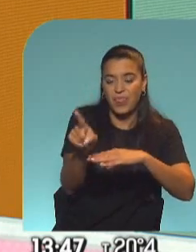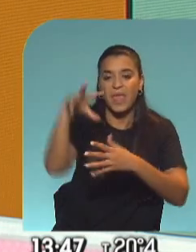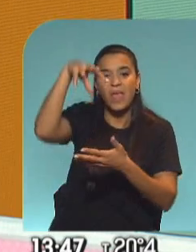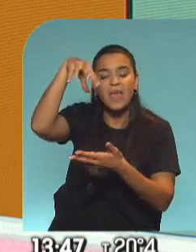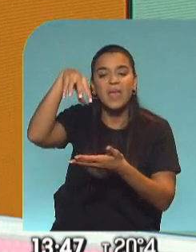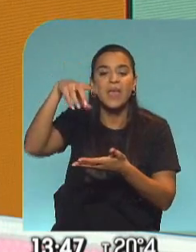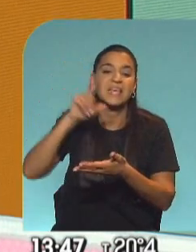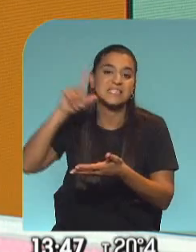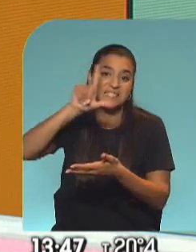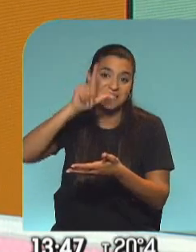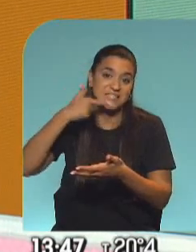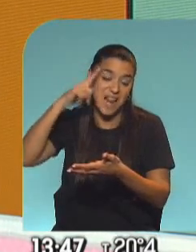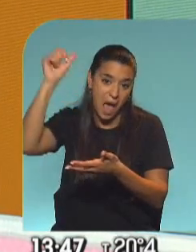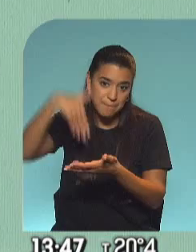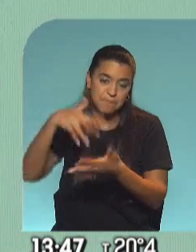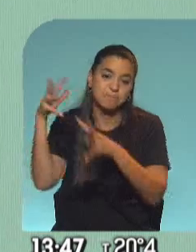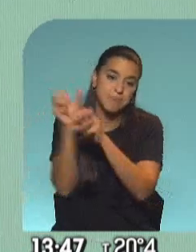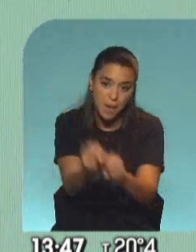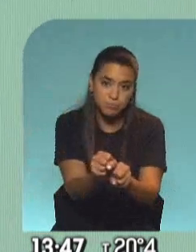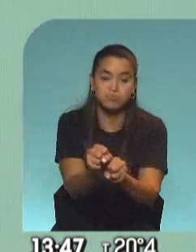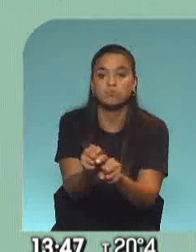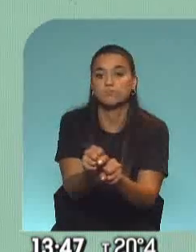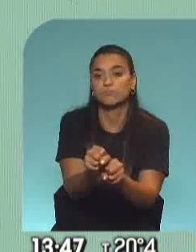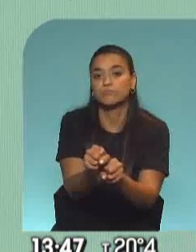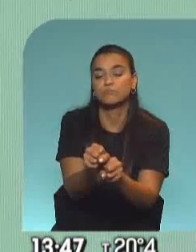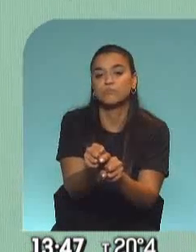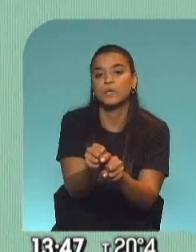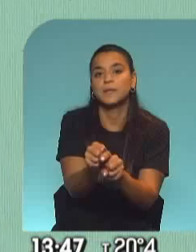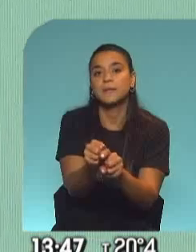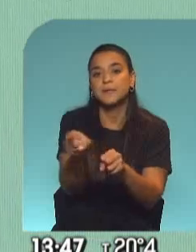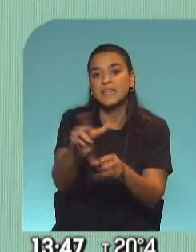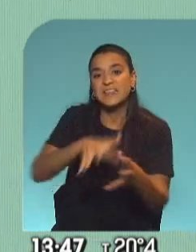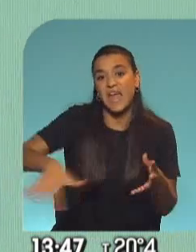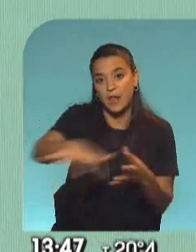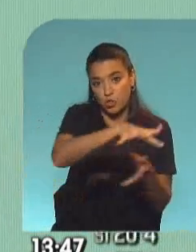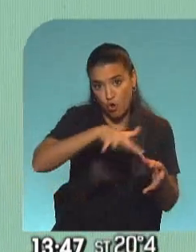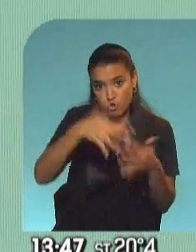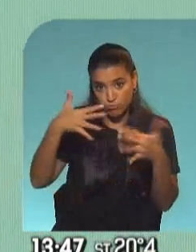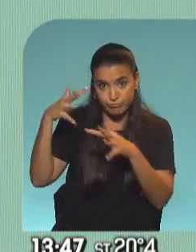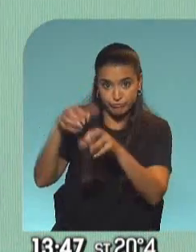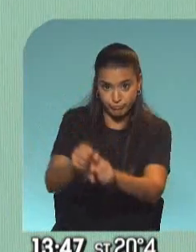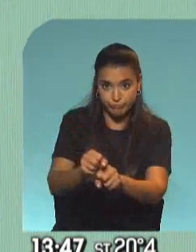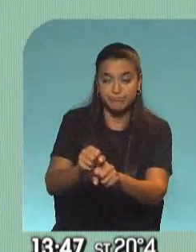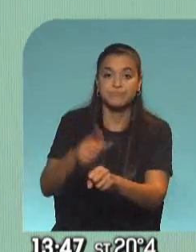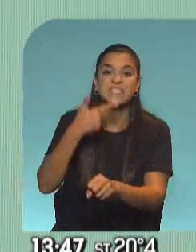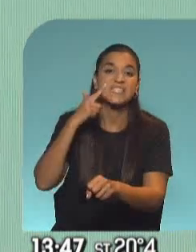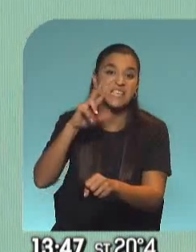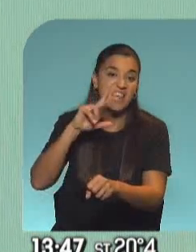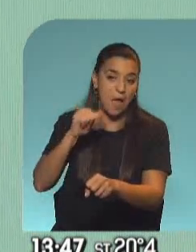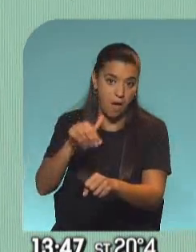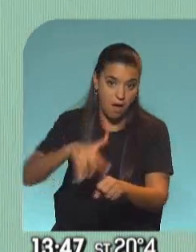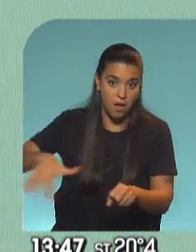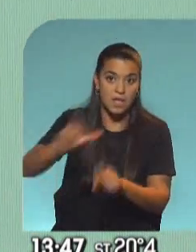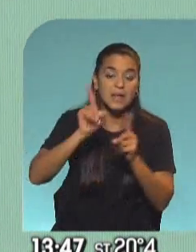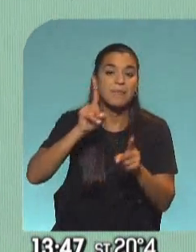el Estado Islámico capturara o se apoderara, digamos, de un territorio importante en Siria y en menor medida